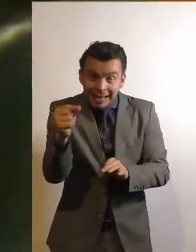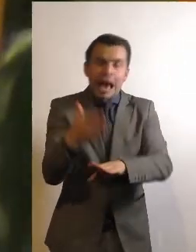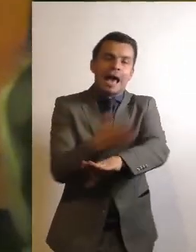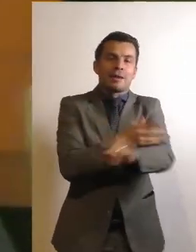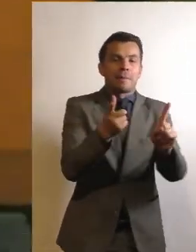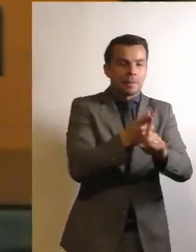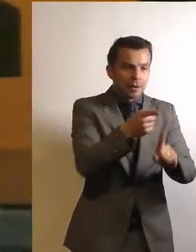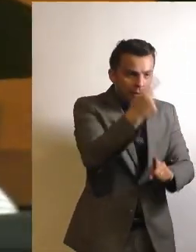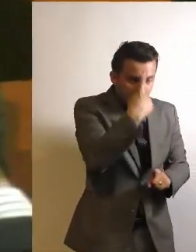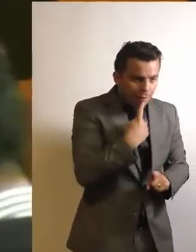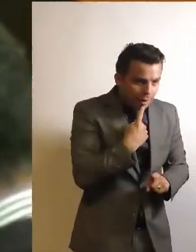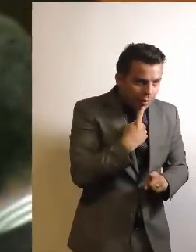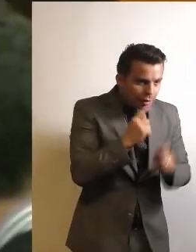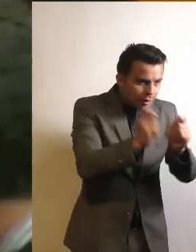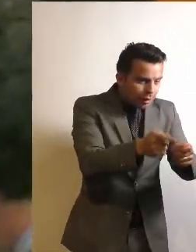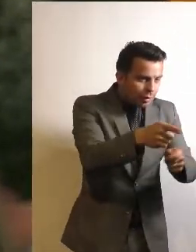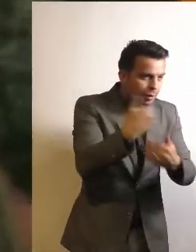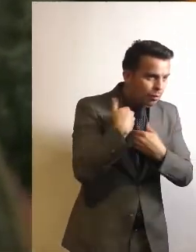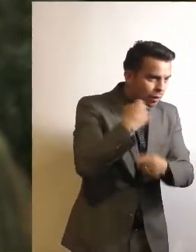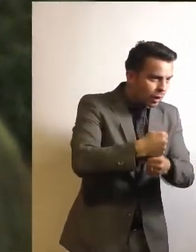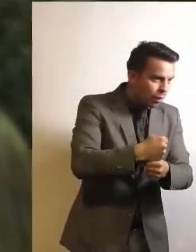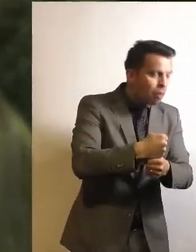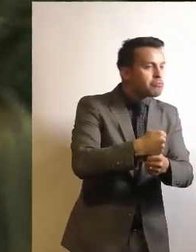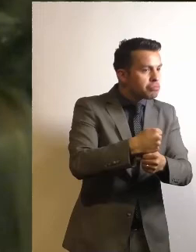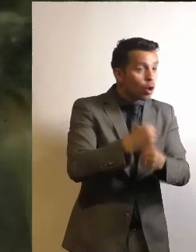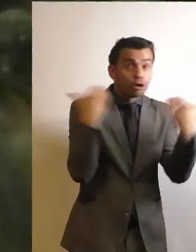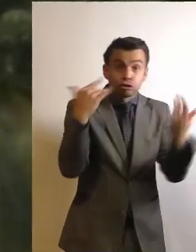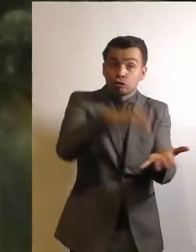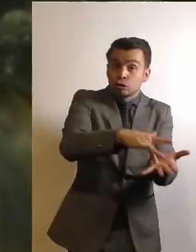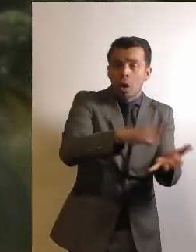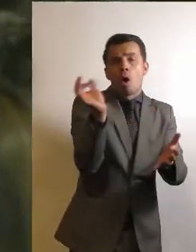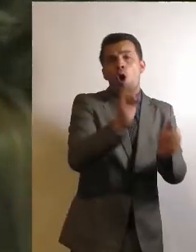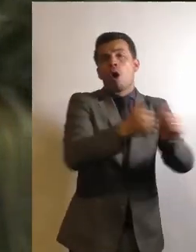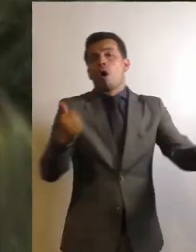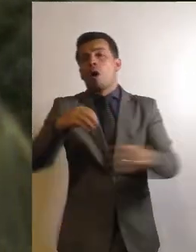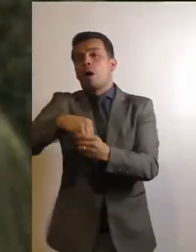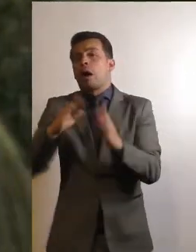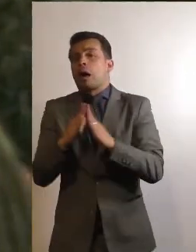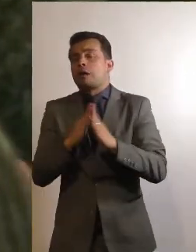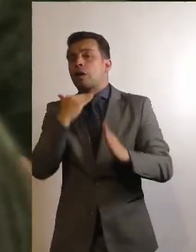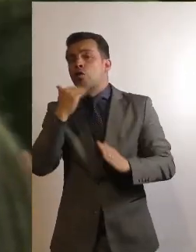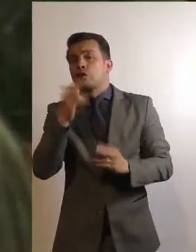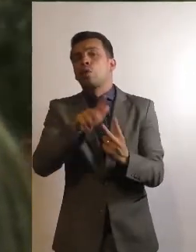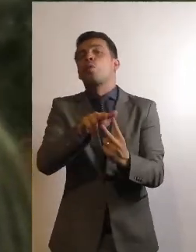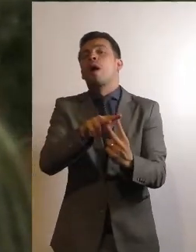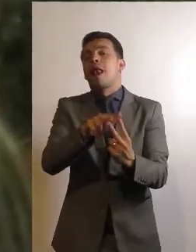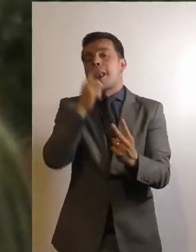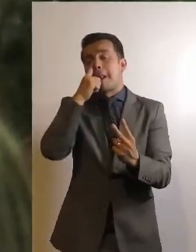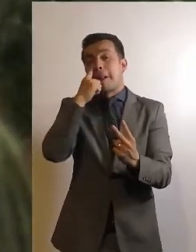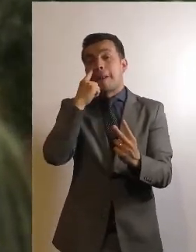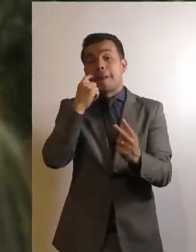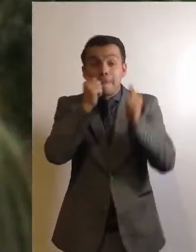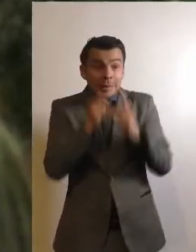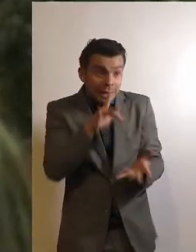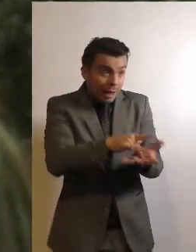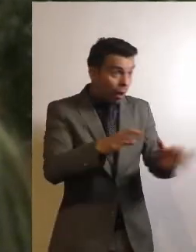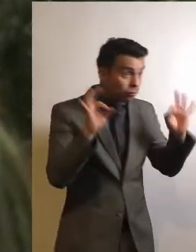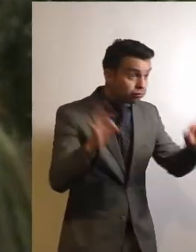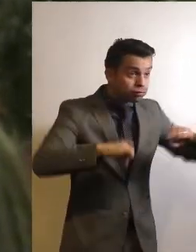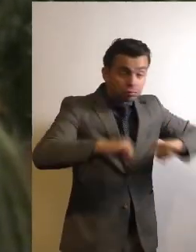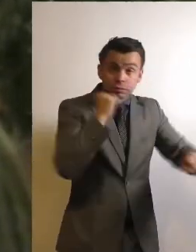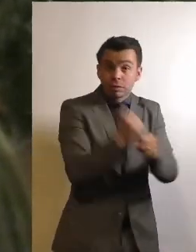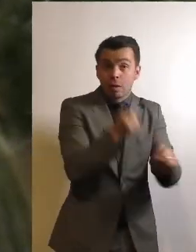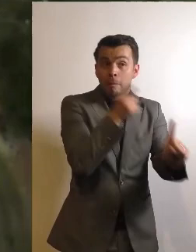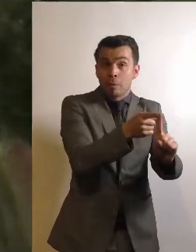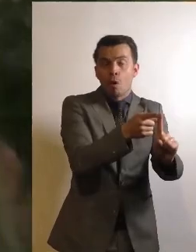realmente saber si es una oportunidad para hacer teletrabajo o si es de manera presencial mucho más efectivo. Acorde